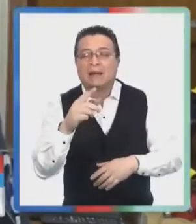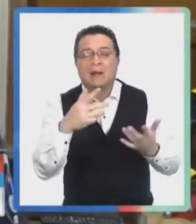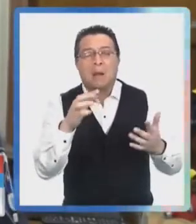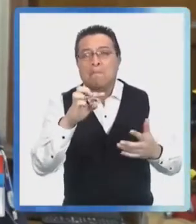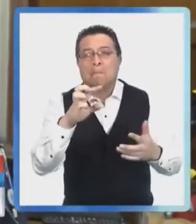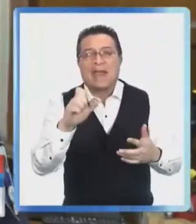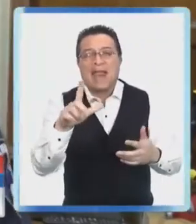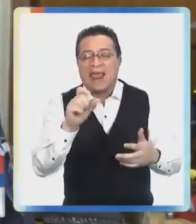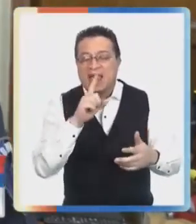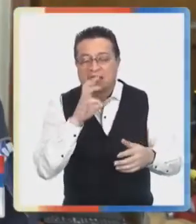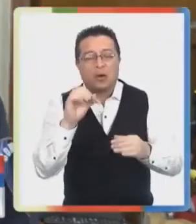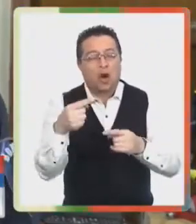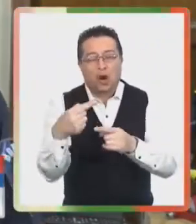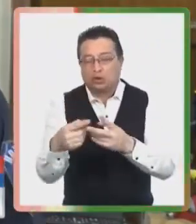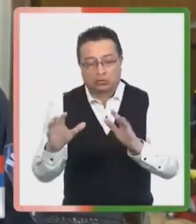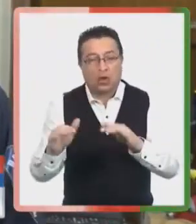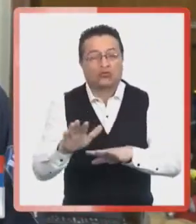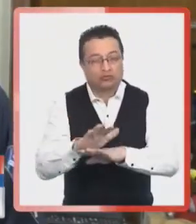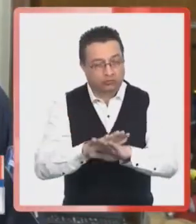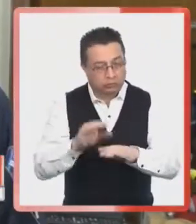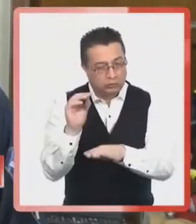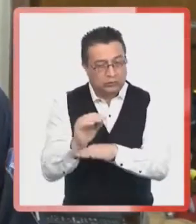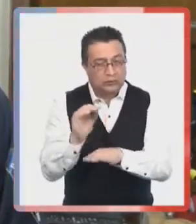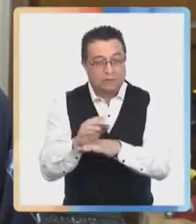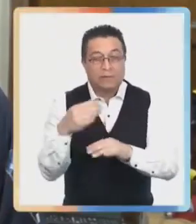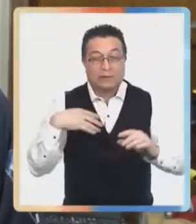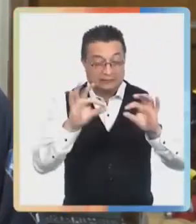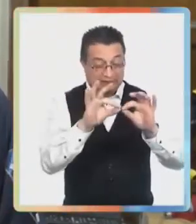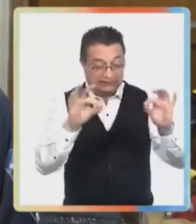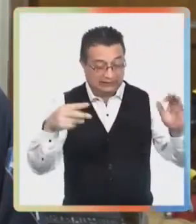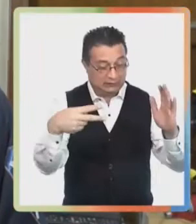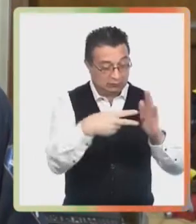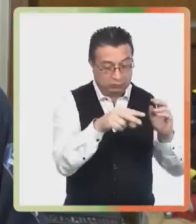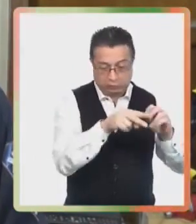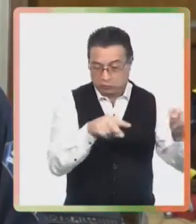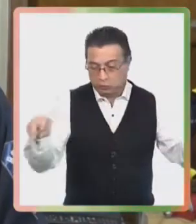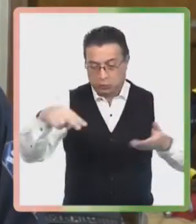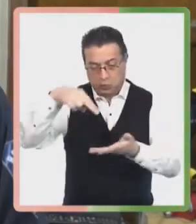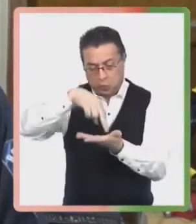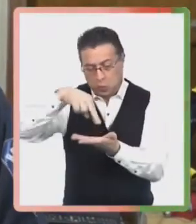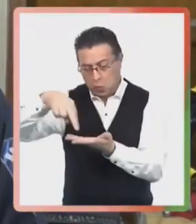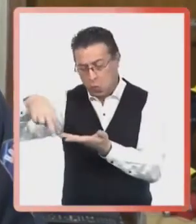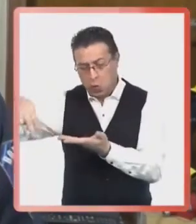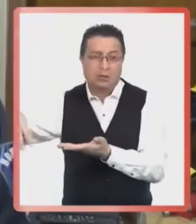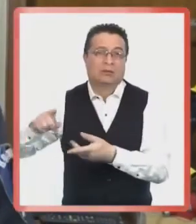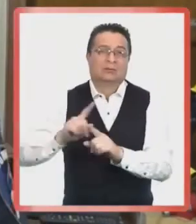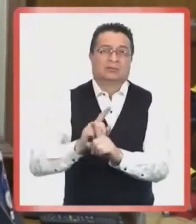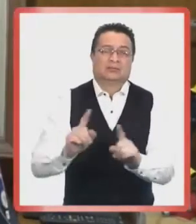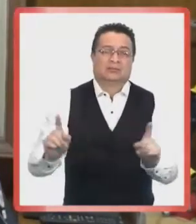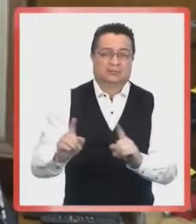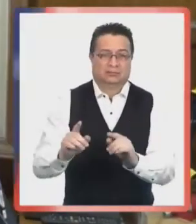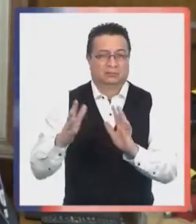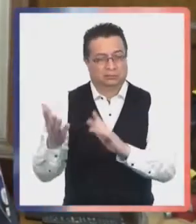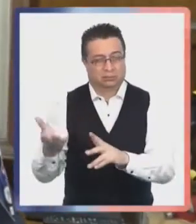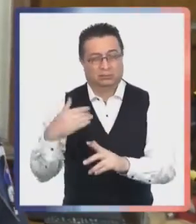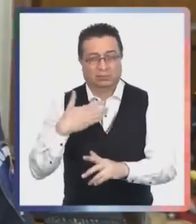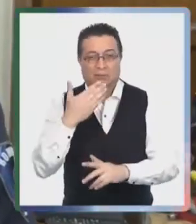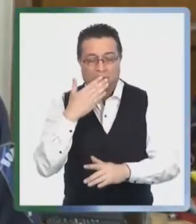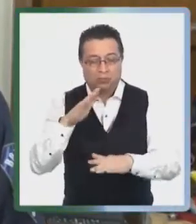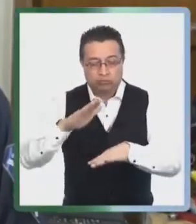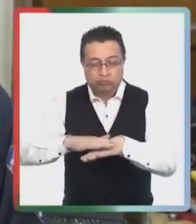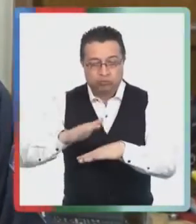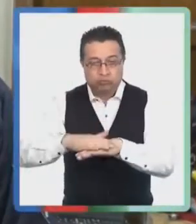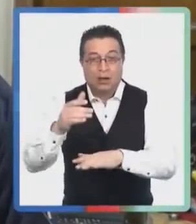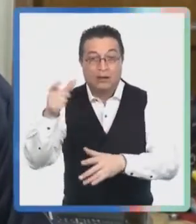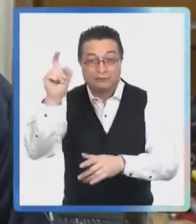leña. No recalentar las líneas eléctricas, no usar extensiones, usar ojalá